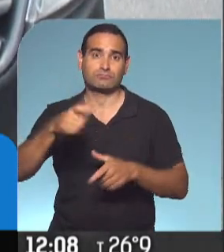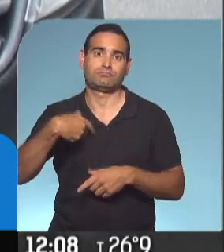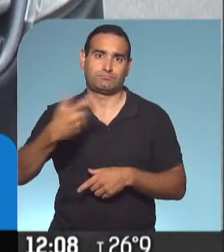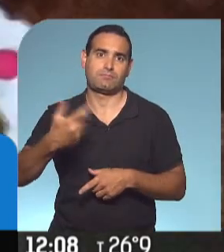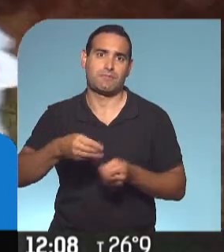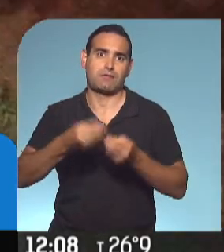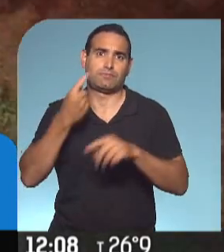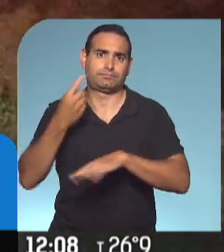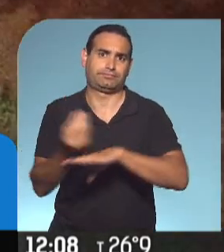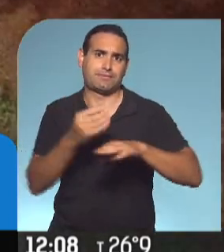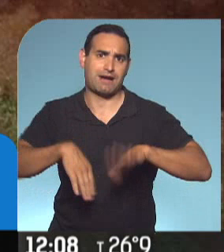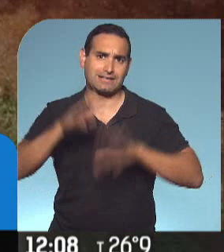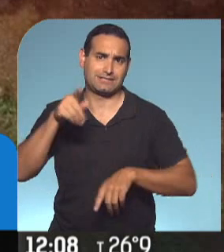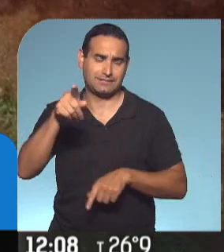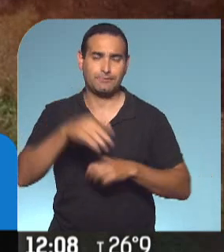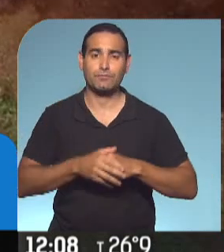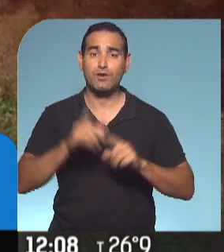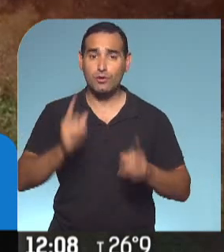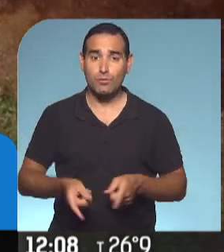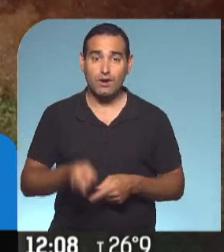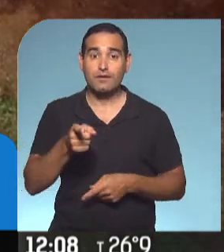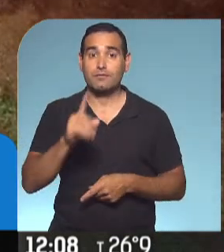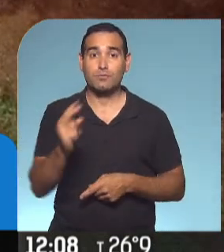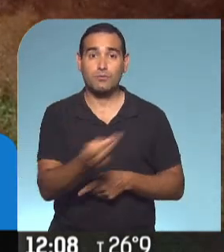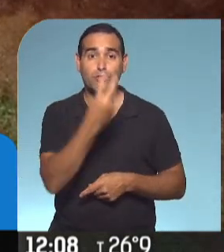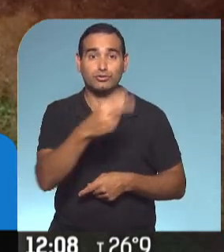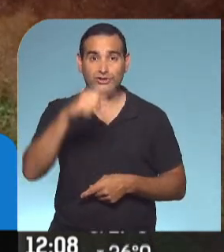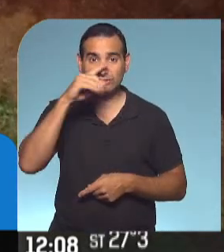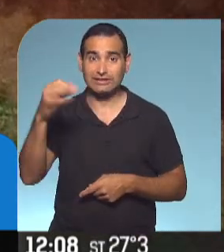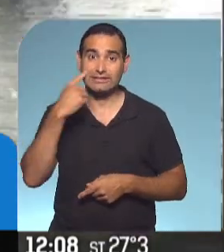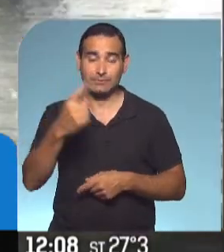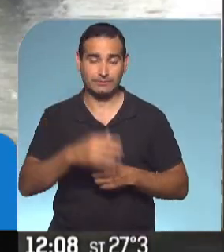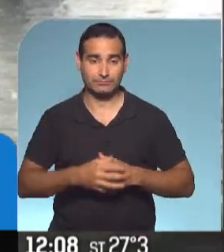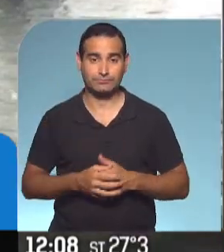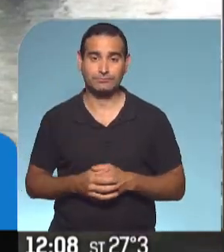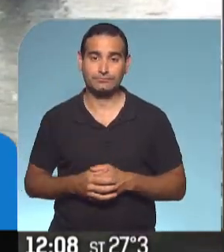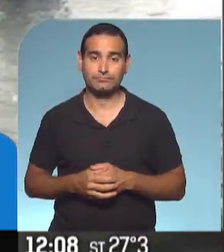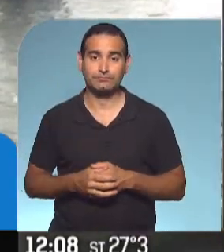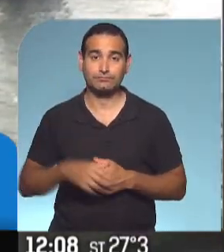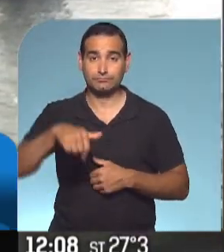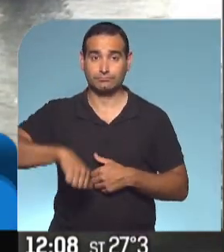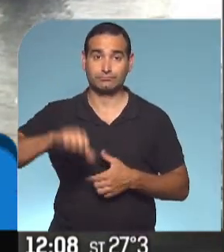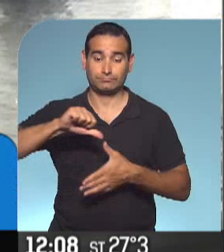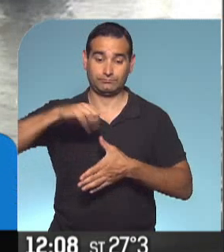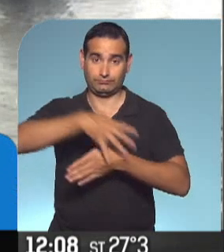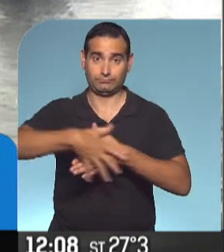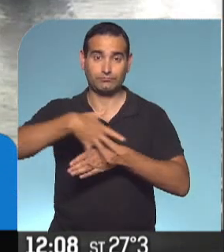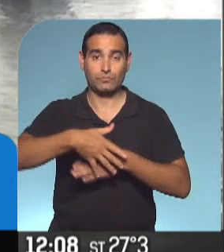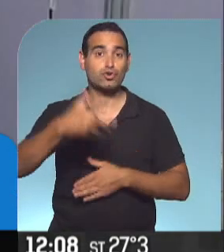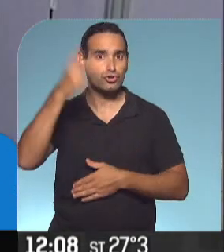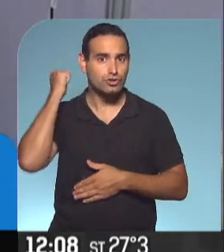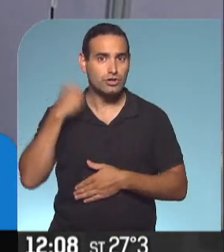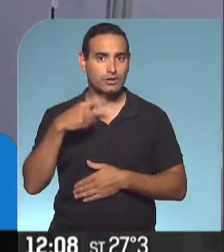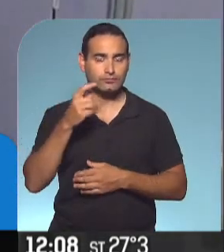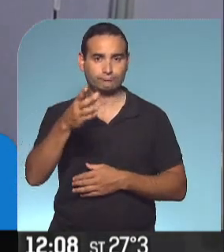veces mayor los fallecimientos en tanto superan los doscientos setenta mil en la región chile se hizo eco de la advertencia